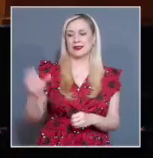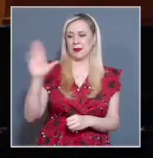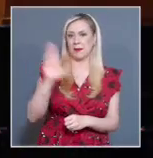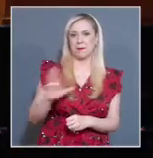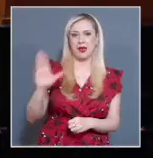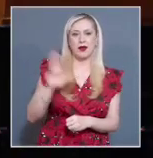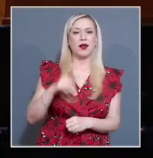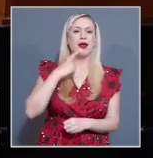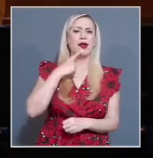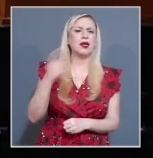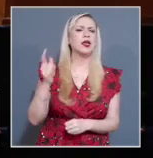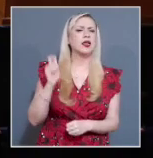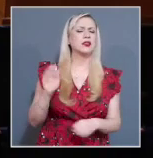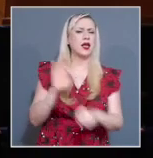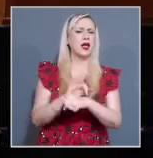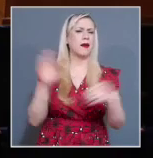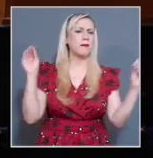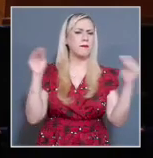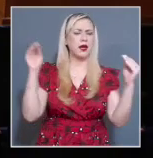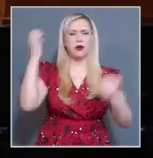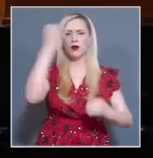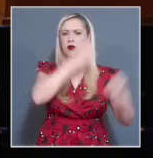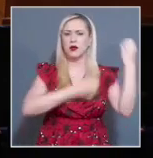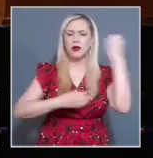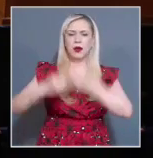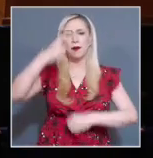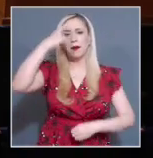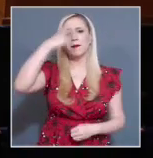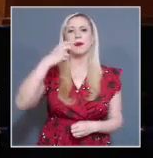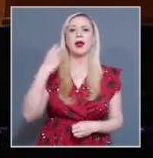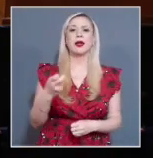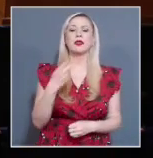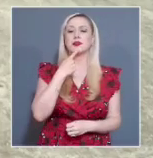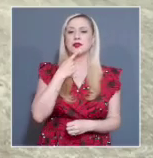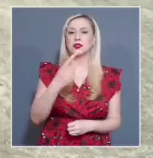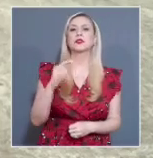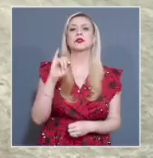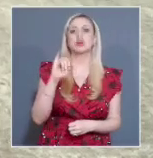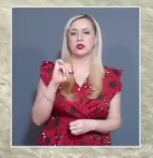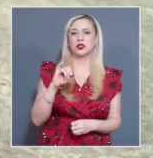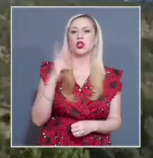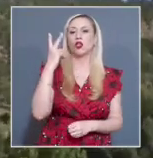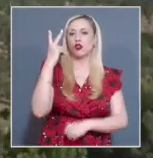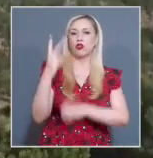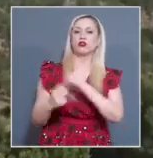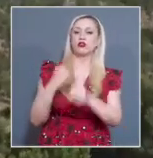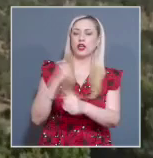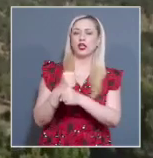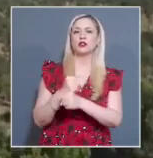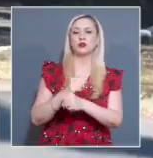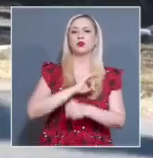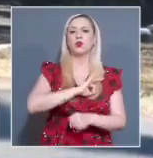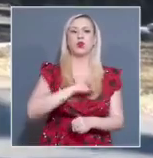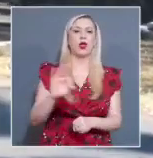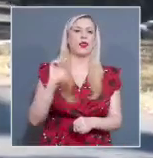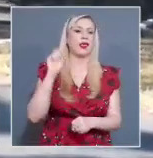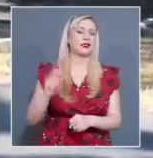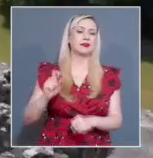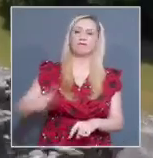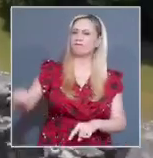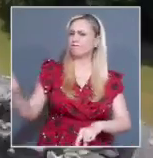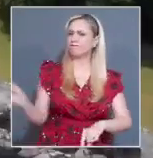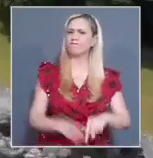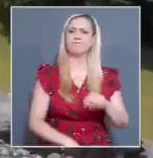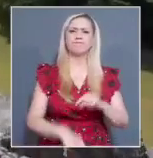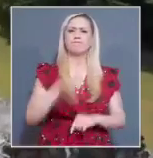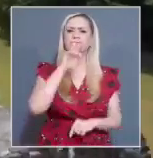amparo directo en revisión, por el que determinaría la validez del plazo de 2 años para que desaparezca la responsabilidad estatal ante